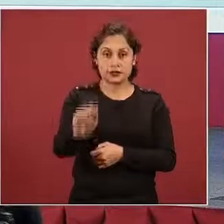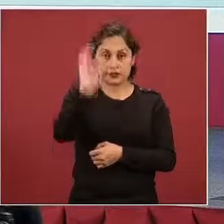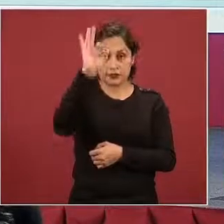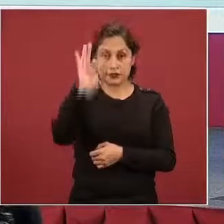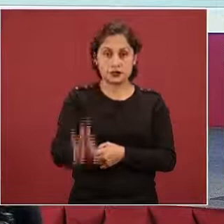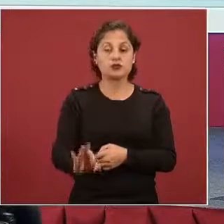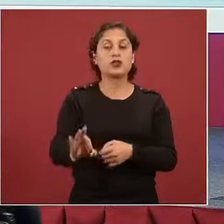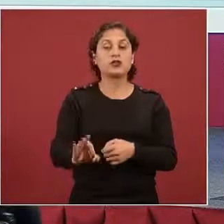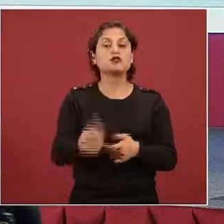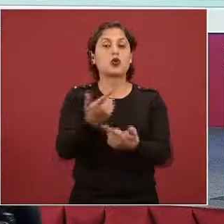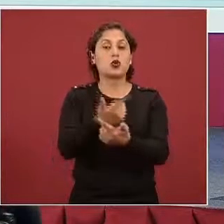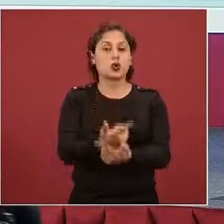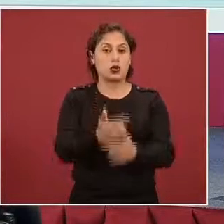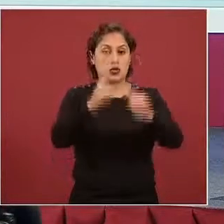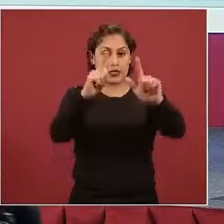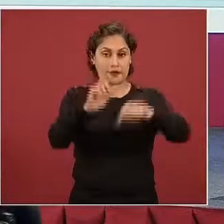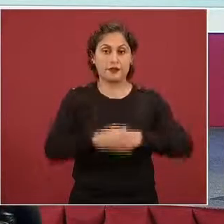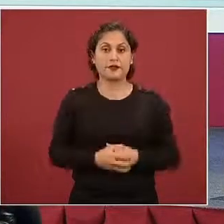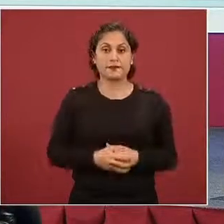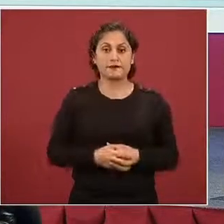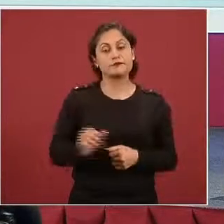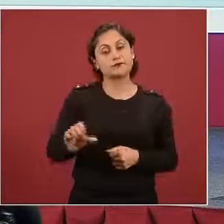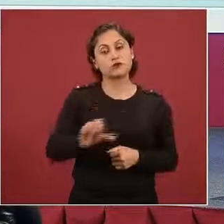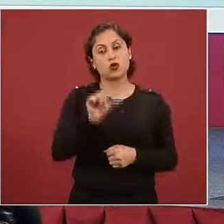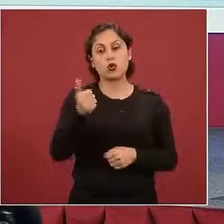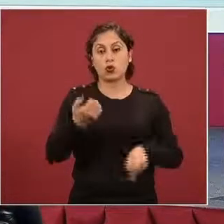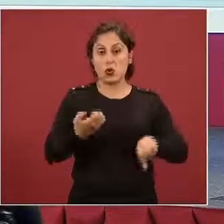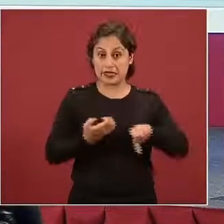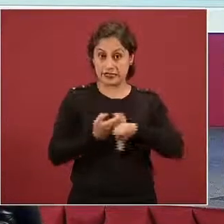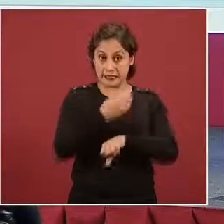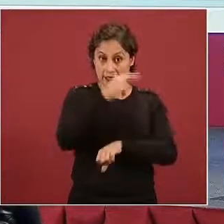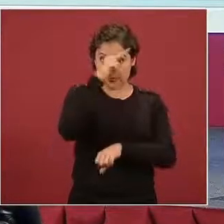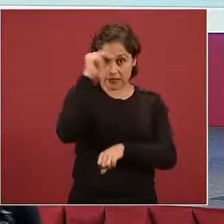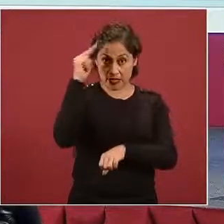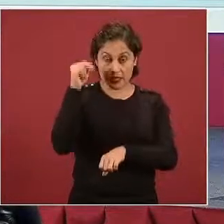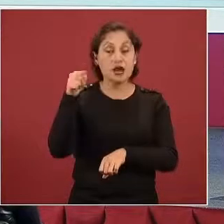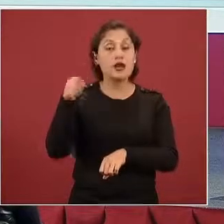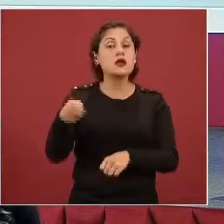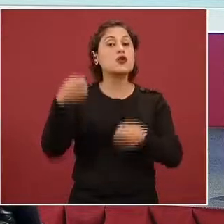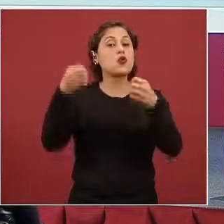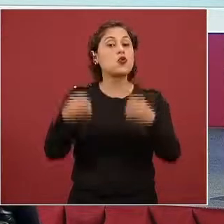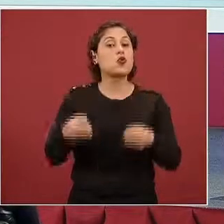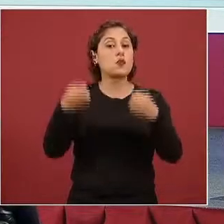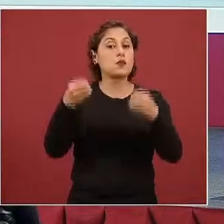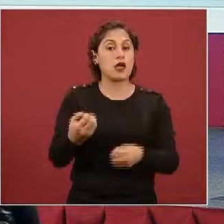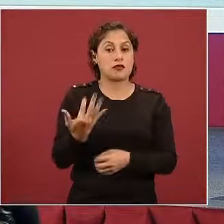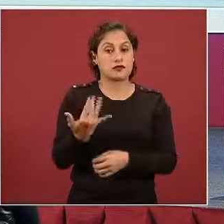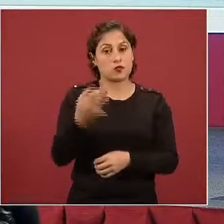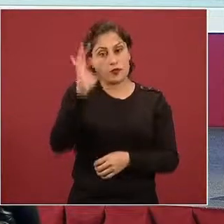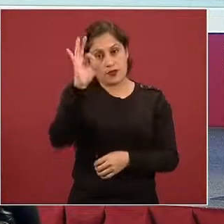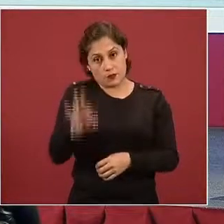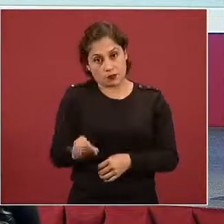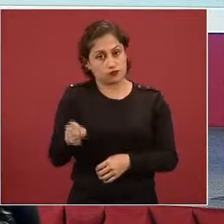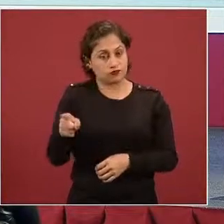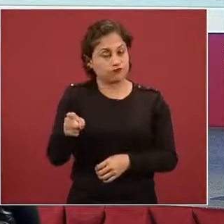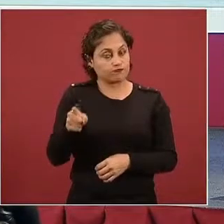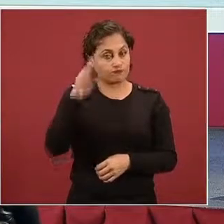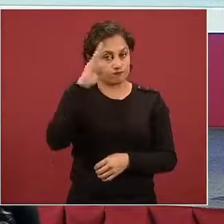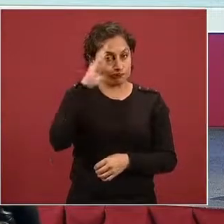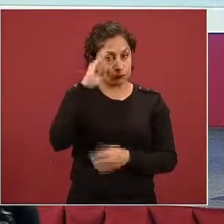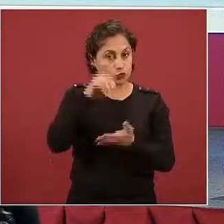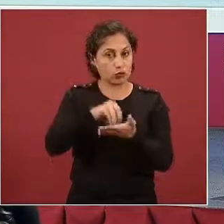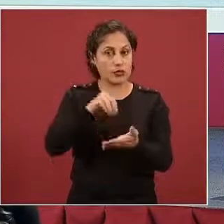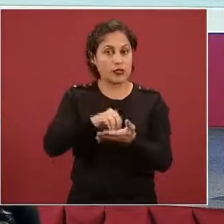están vacías. Y solamente nos resta Nayarit con una ocupación superior al 50%, el resto de